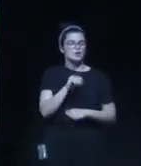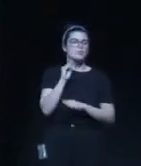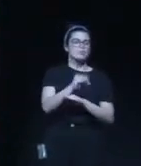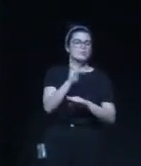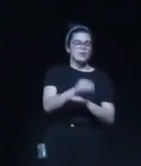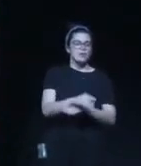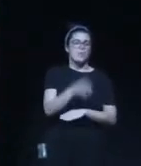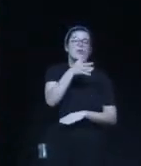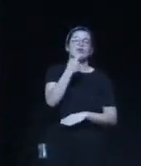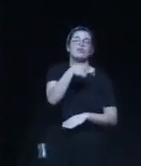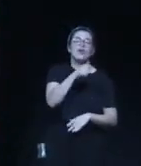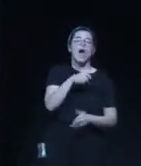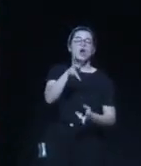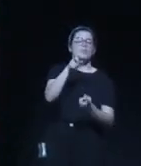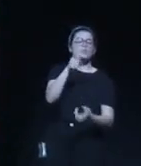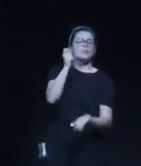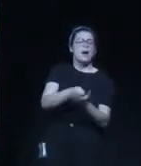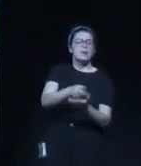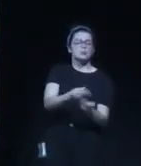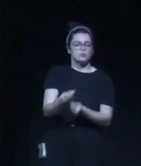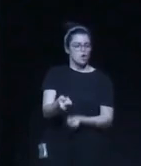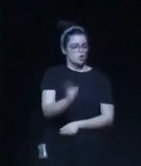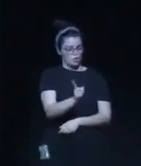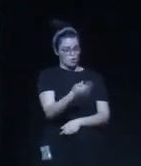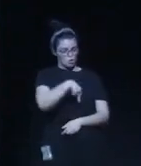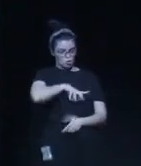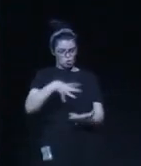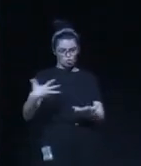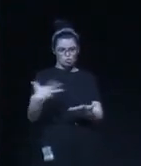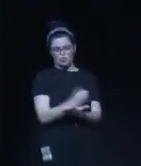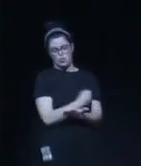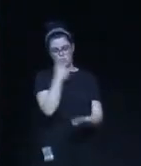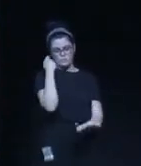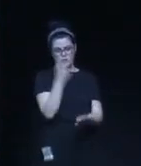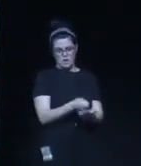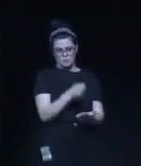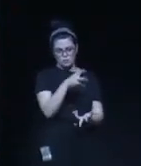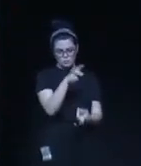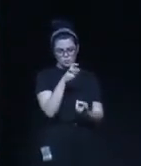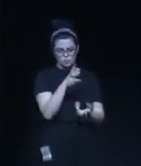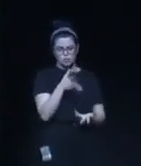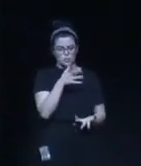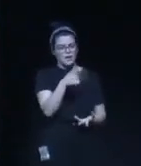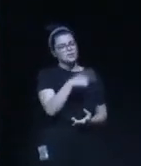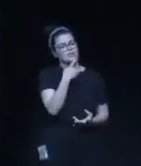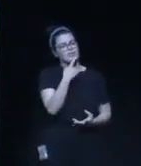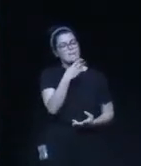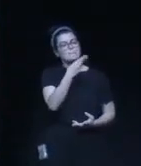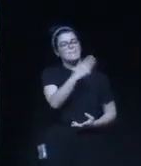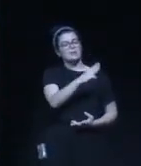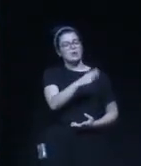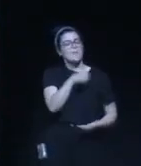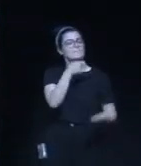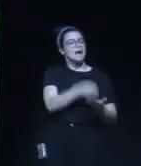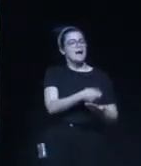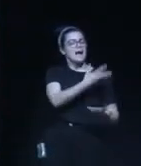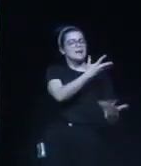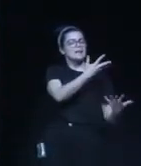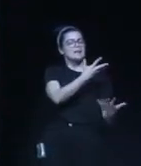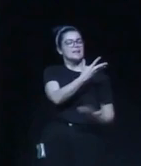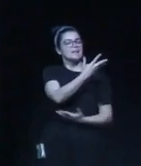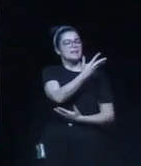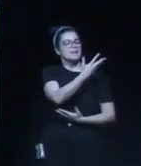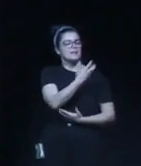impuestos. No, los impuestos los pagamos todos, porque ellos, cuando dicen que Petronor paga 500, 600 millones a